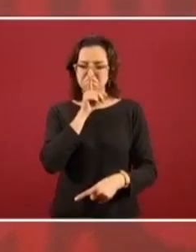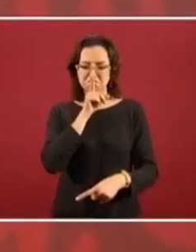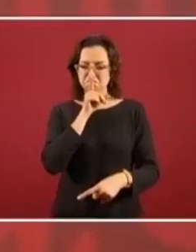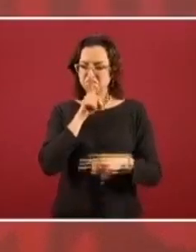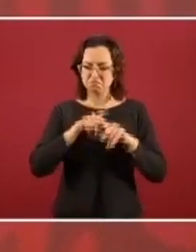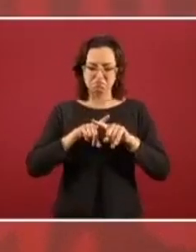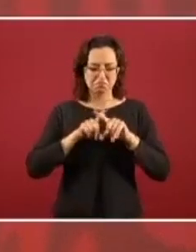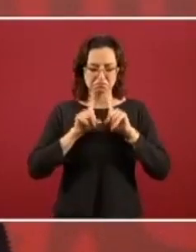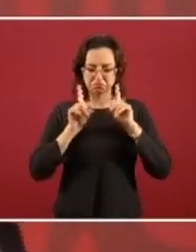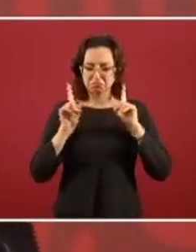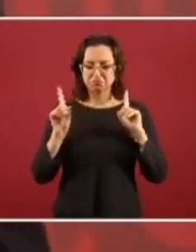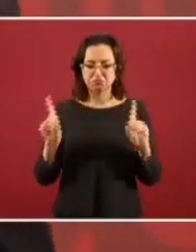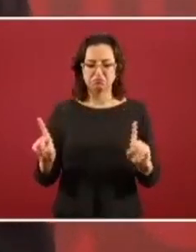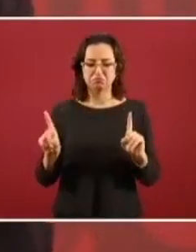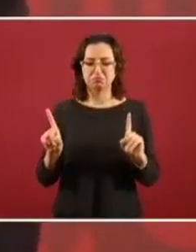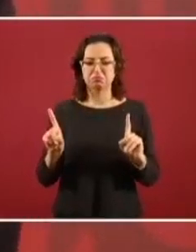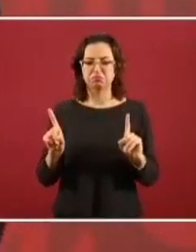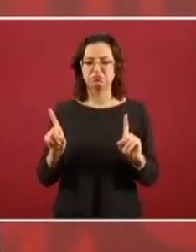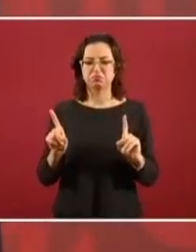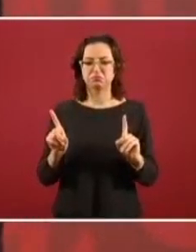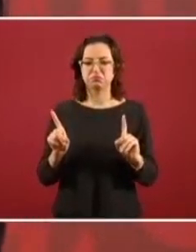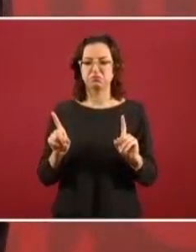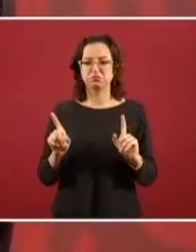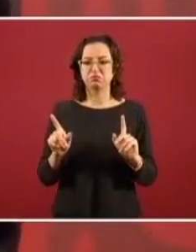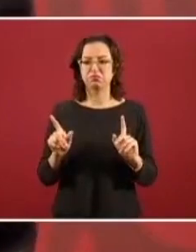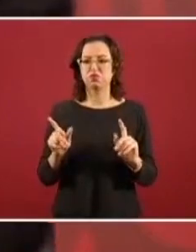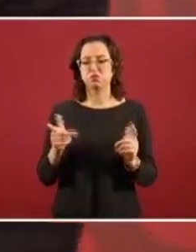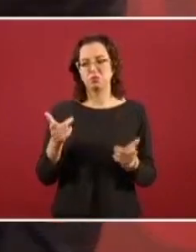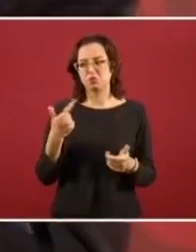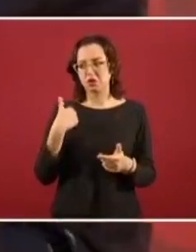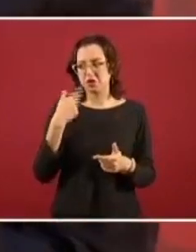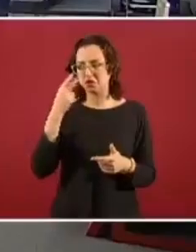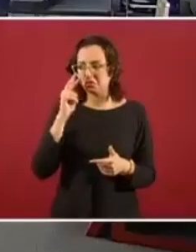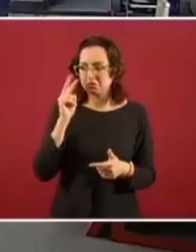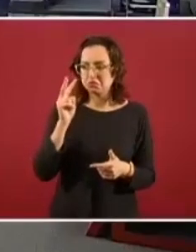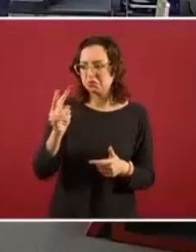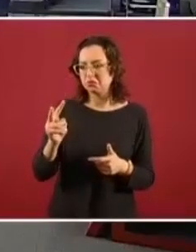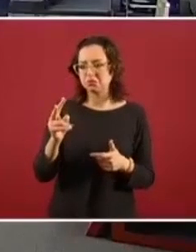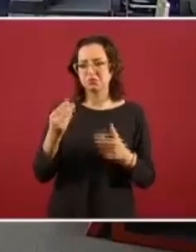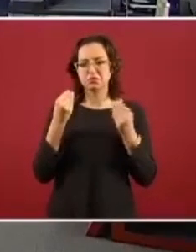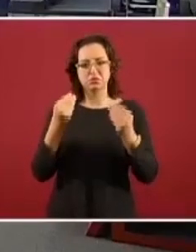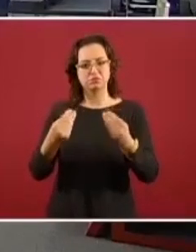Al contrario, yo creo que eso nos está ayudando muchísimo,